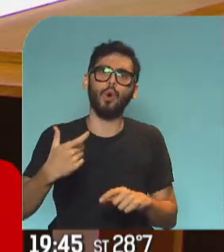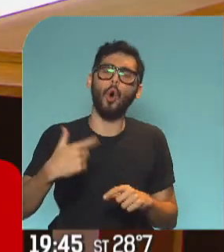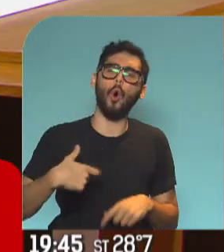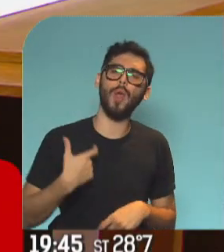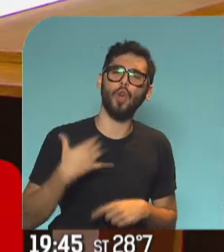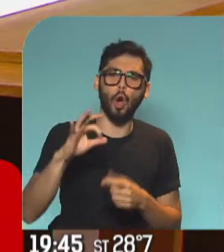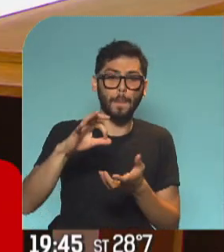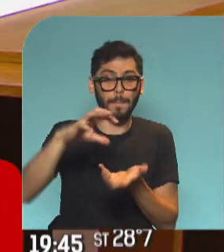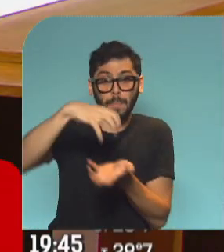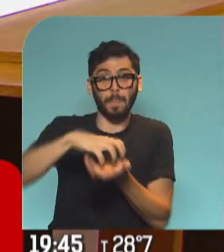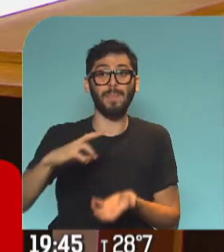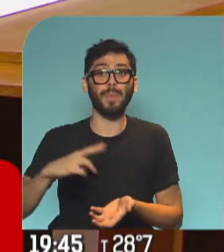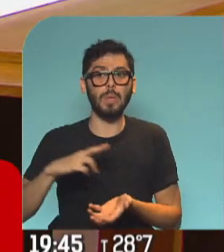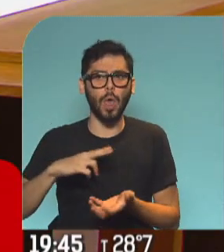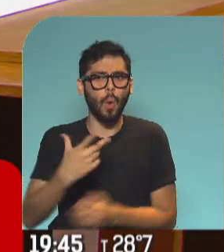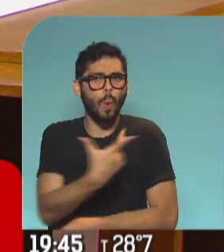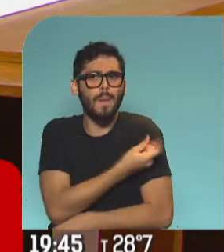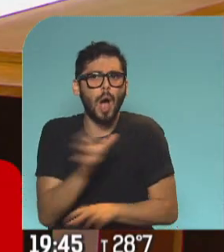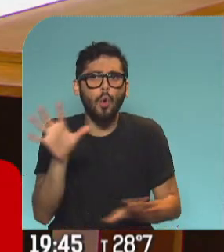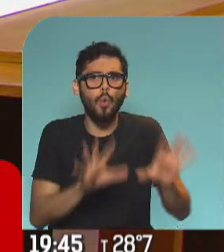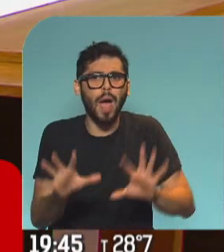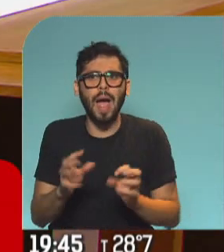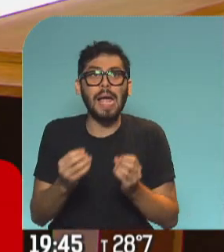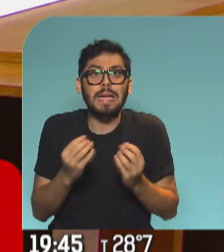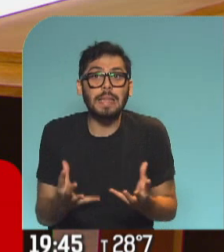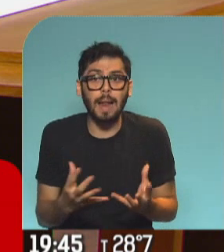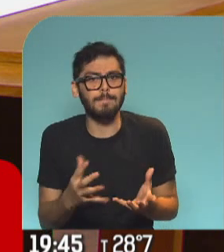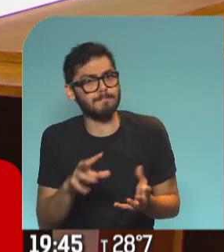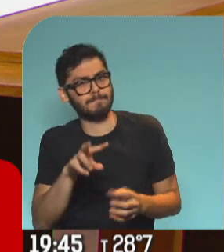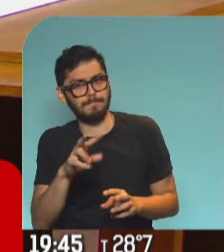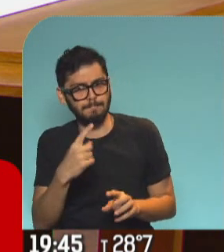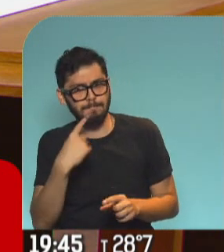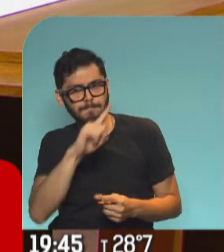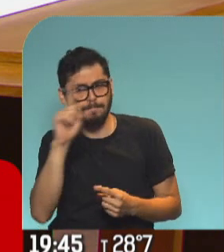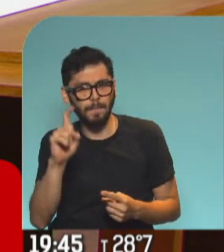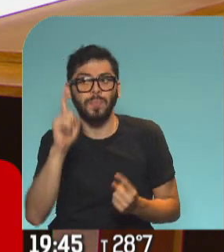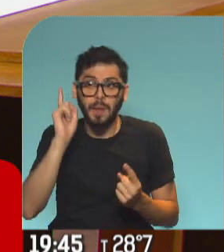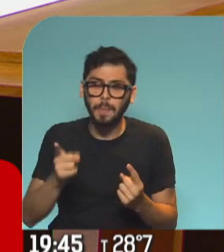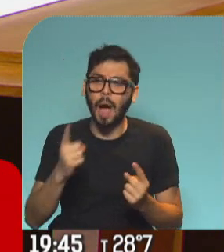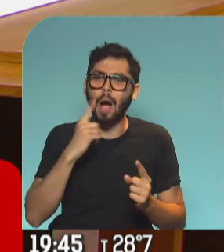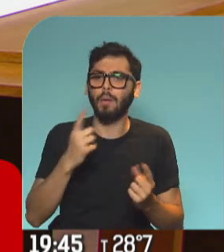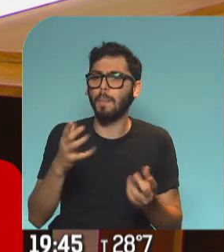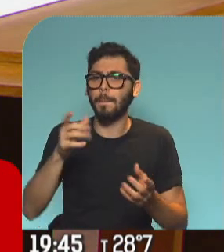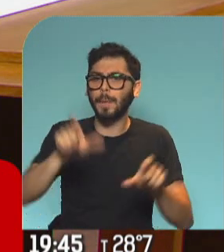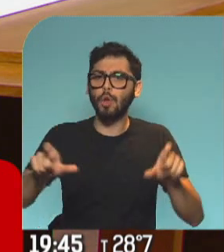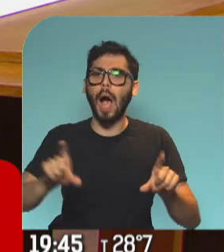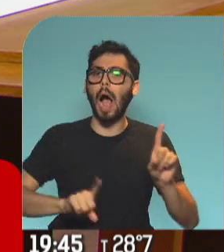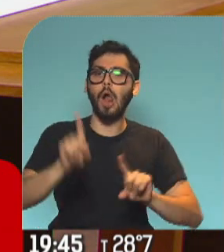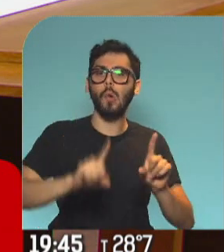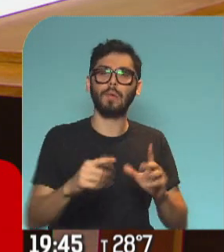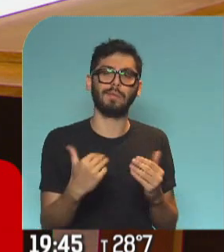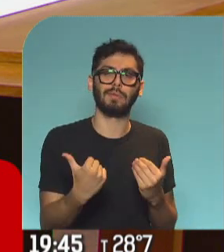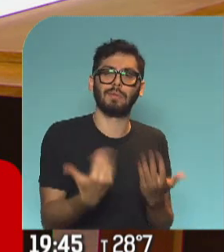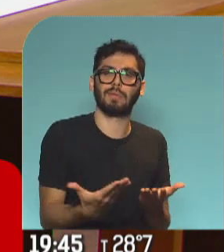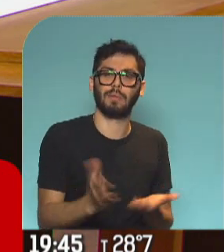de medicina privada, las vacunas? Y también si se privilegió, sobre todo, ¿no?, a un grupo de personas con